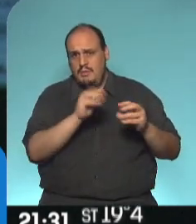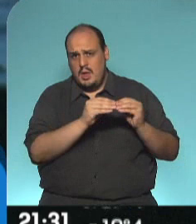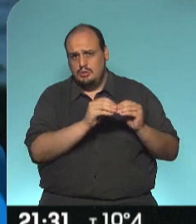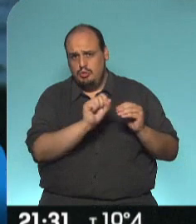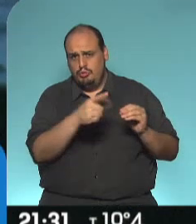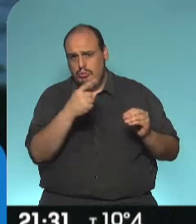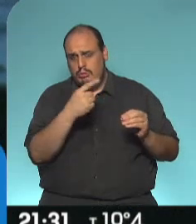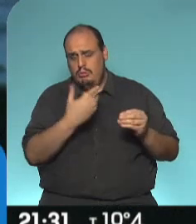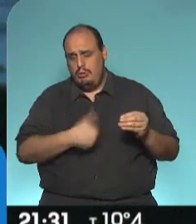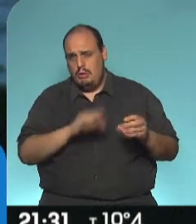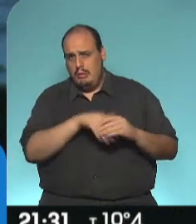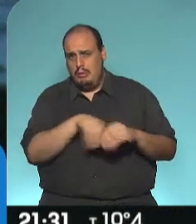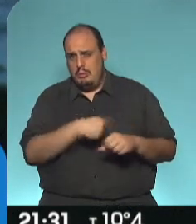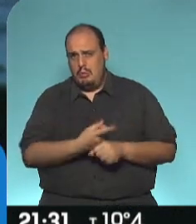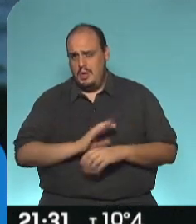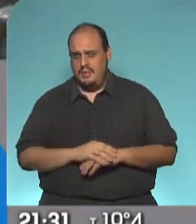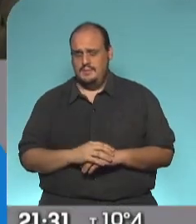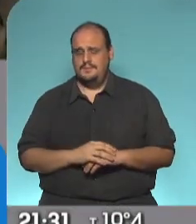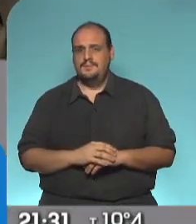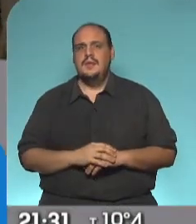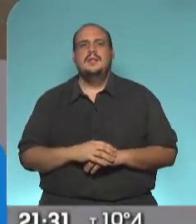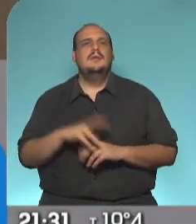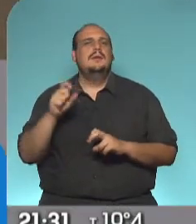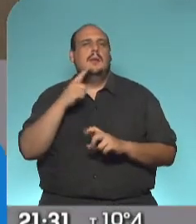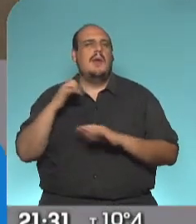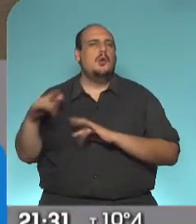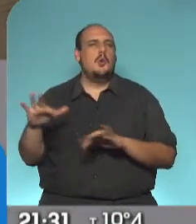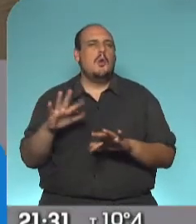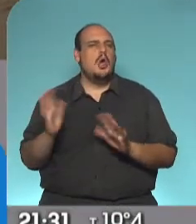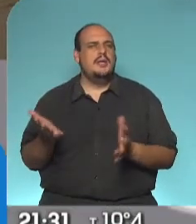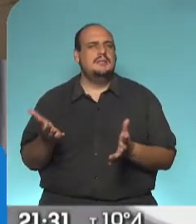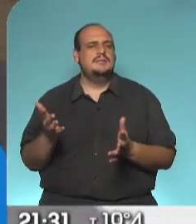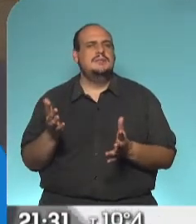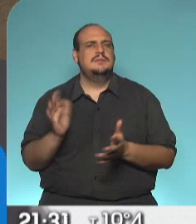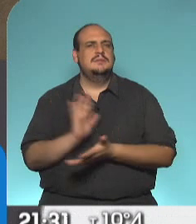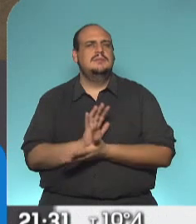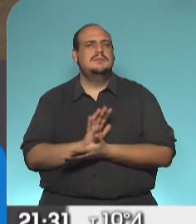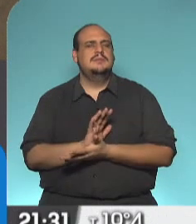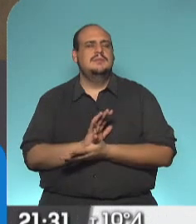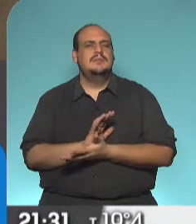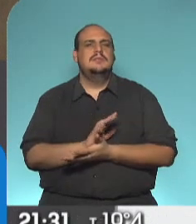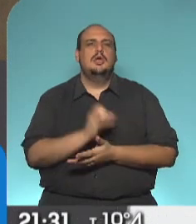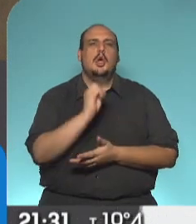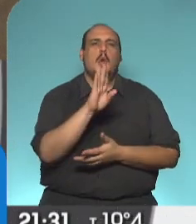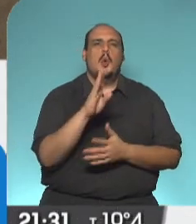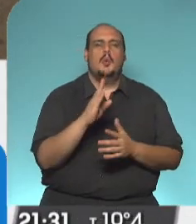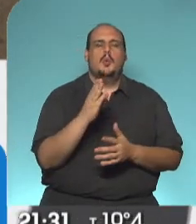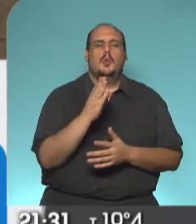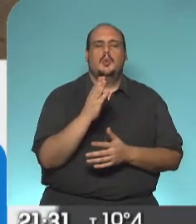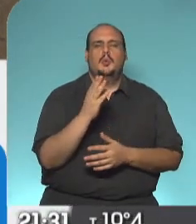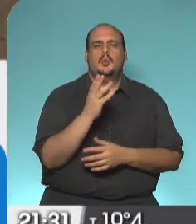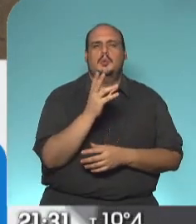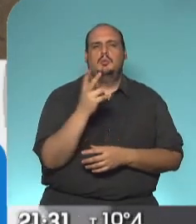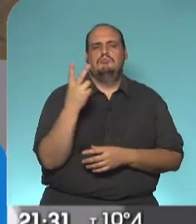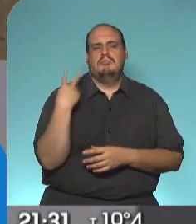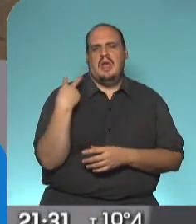que no le corresponde y por lo escuchado bueno por lo escuchado públicamente la entrevista dirigentes de clubes que hacen a la selección de fútbol gente